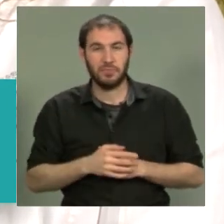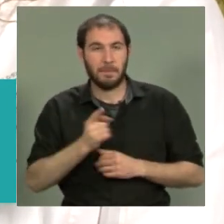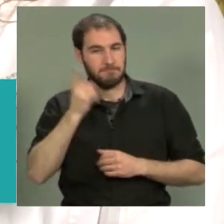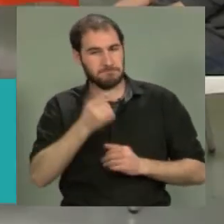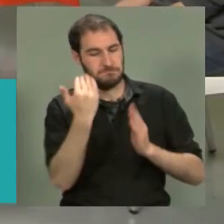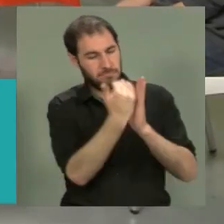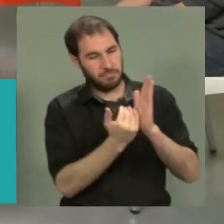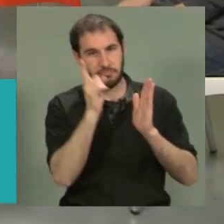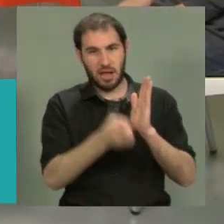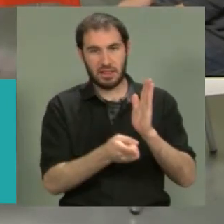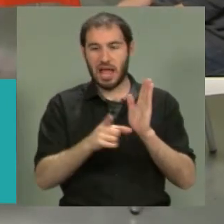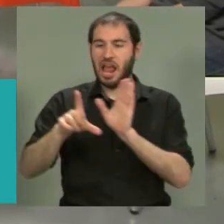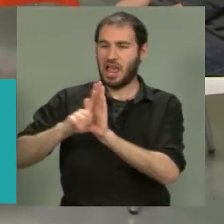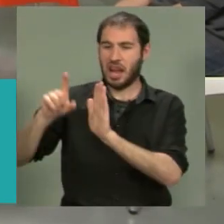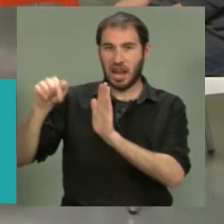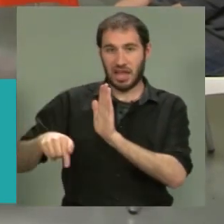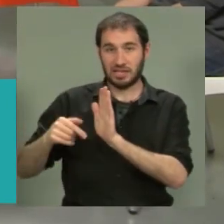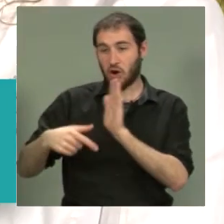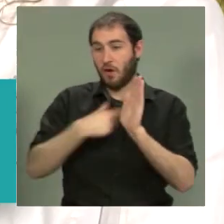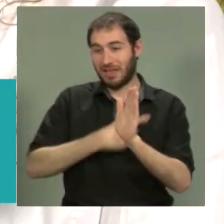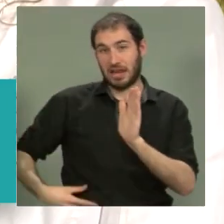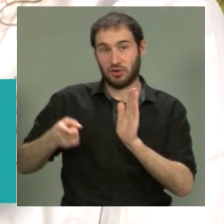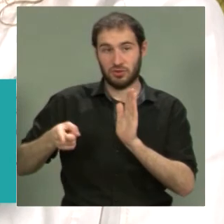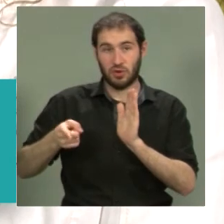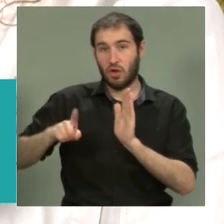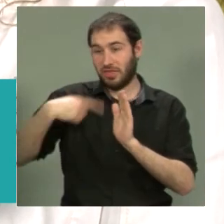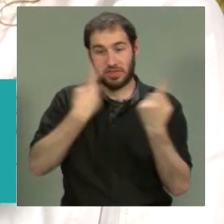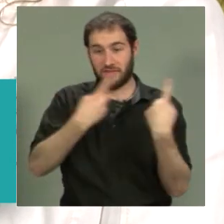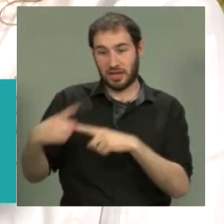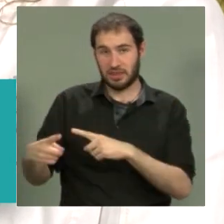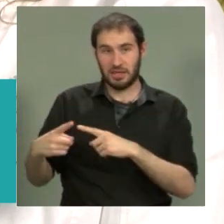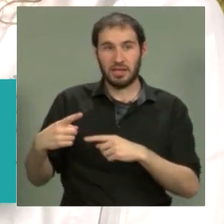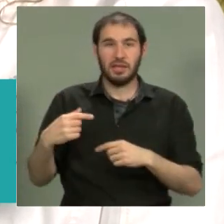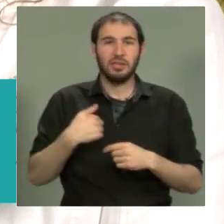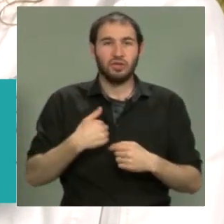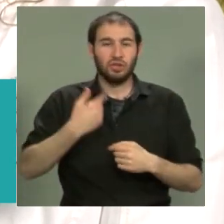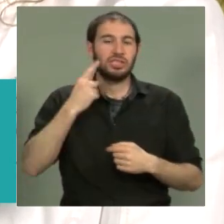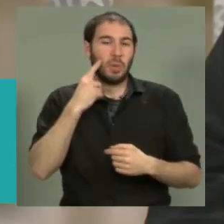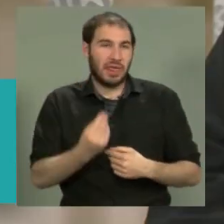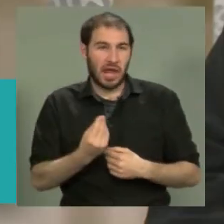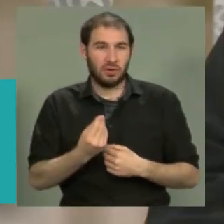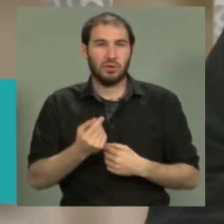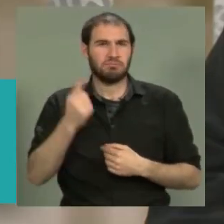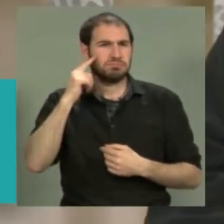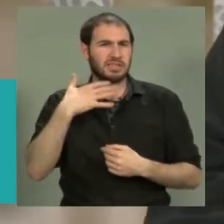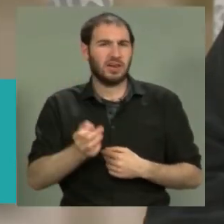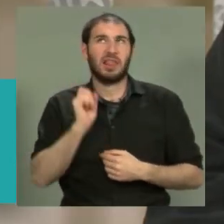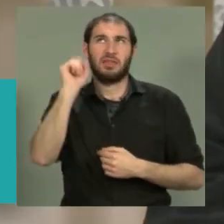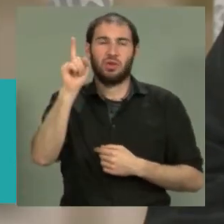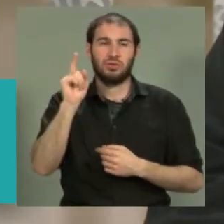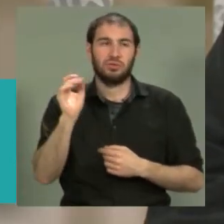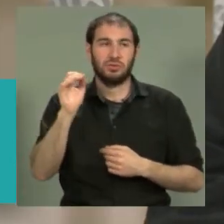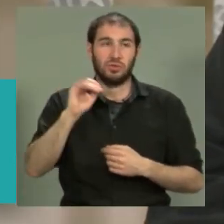establece tal cosa y la legislación del Estado otra, yo como ciudadano y como creyente en Dios o